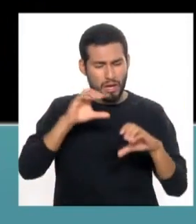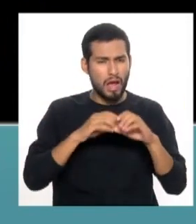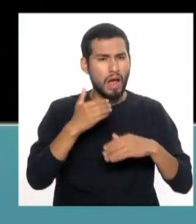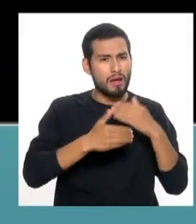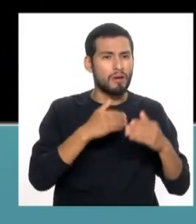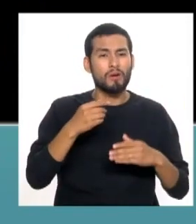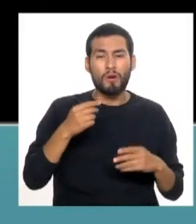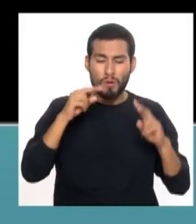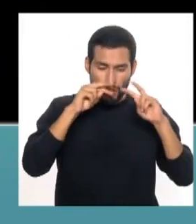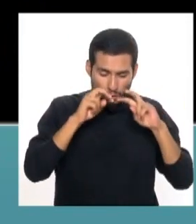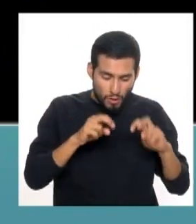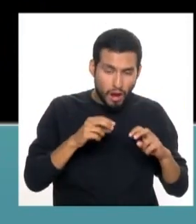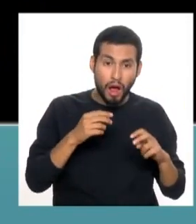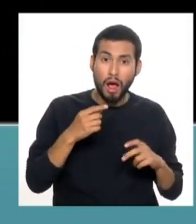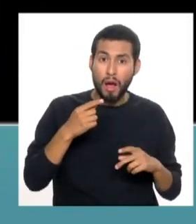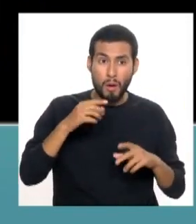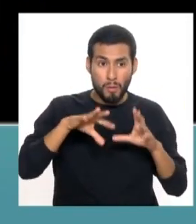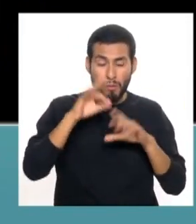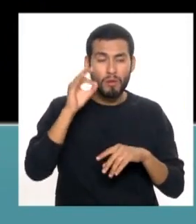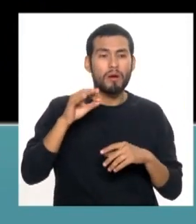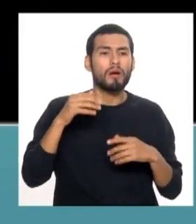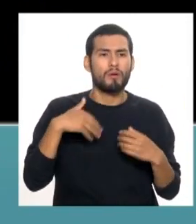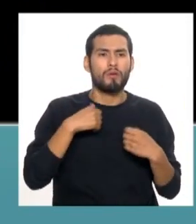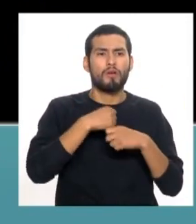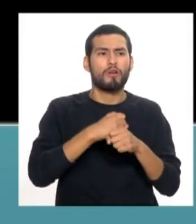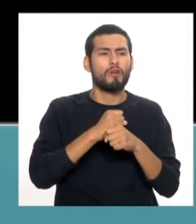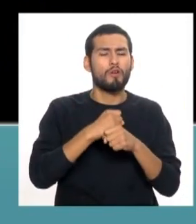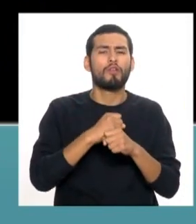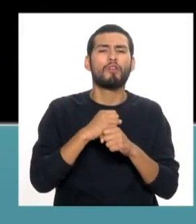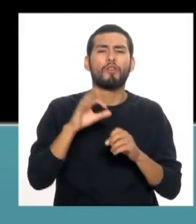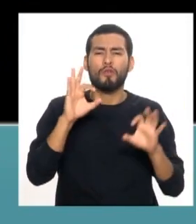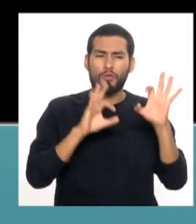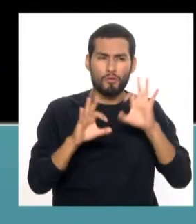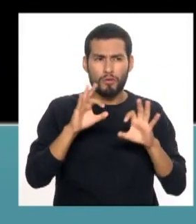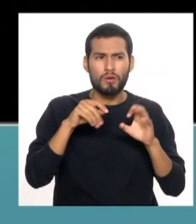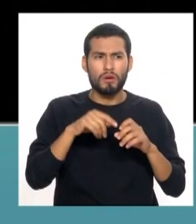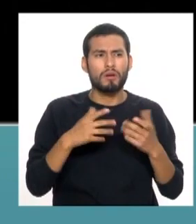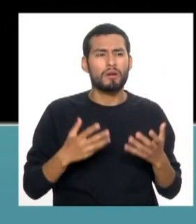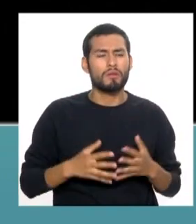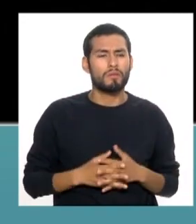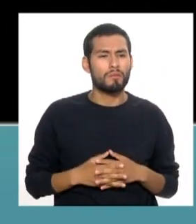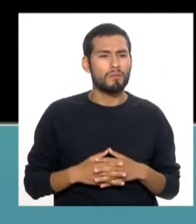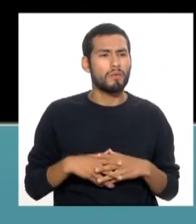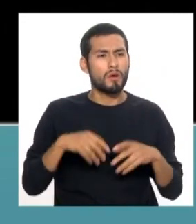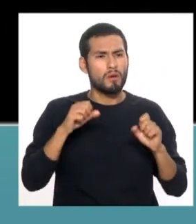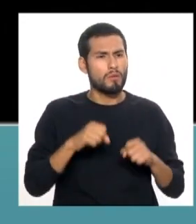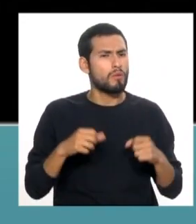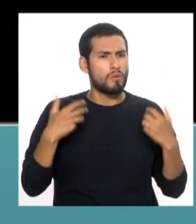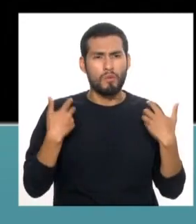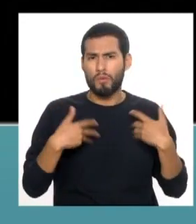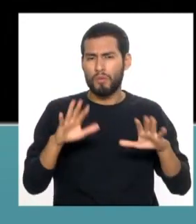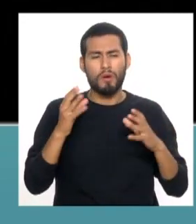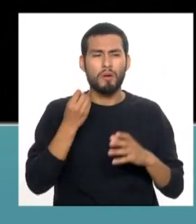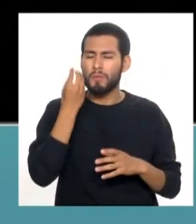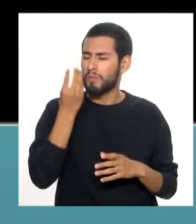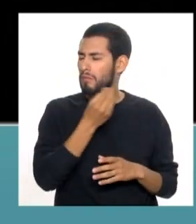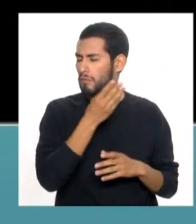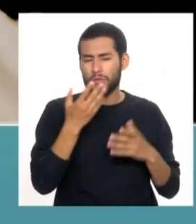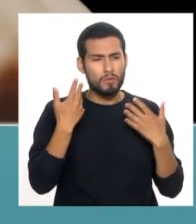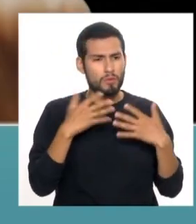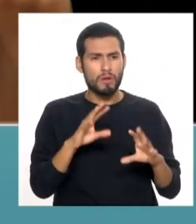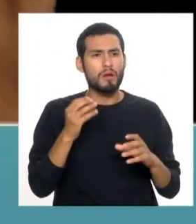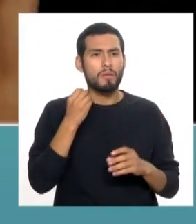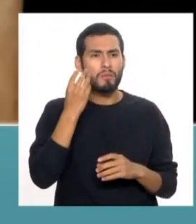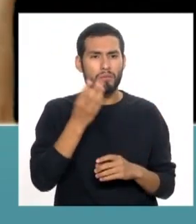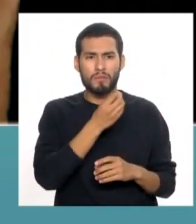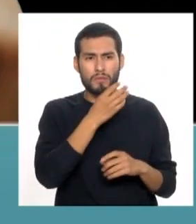nuestros conocimientos avanzan y hemos logrado crear una fórmula, ¿no? Que puede ser cualquier planta, o sea, cualquier